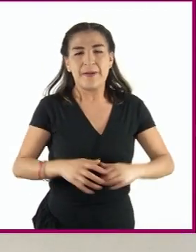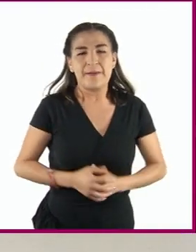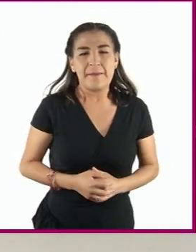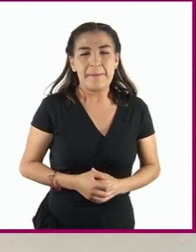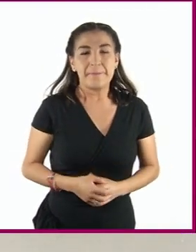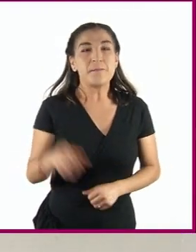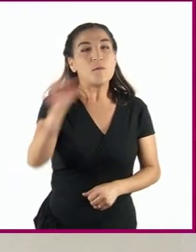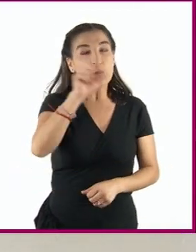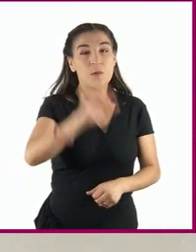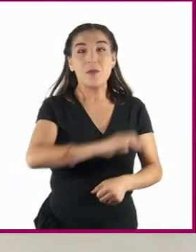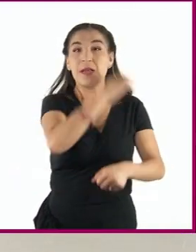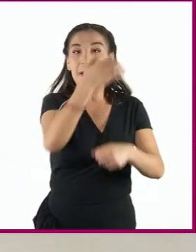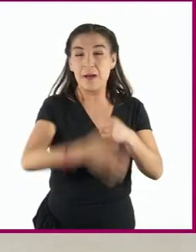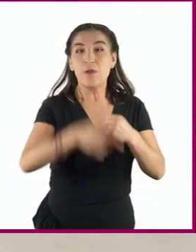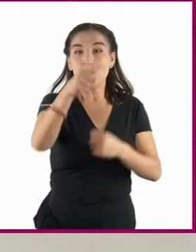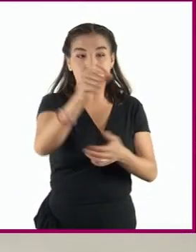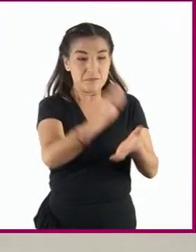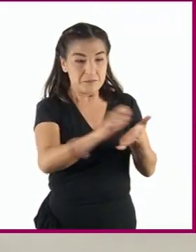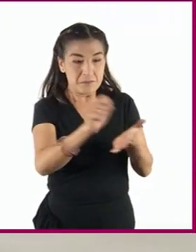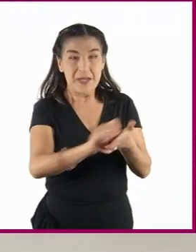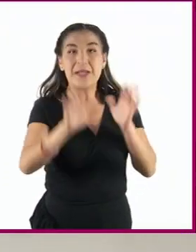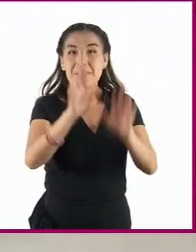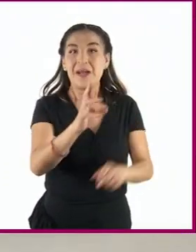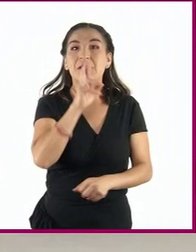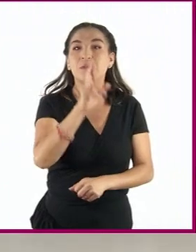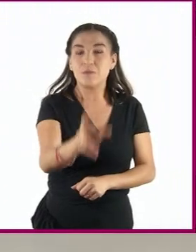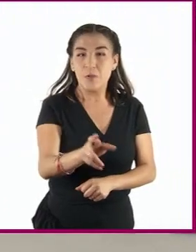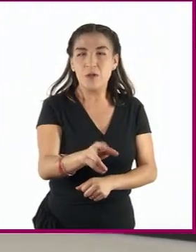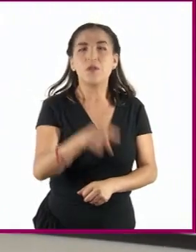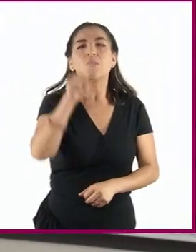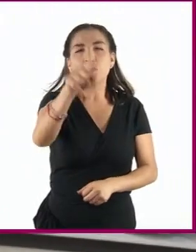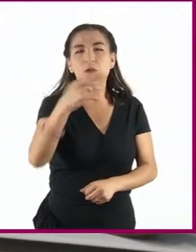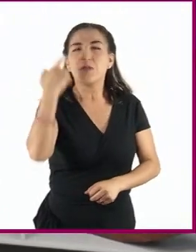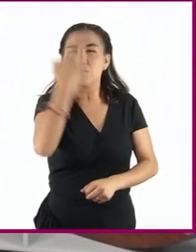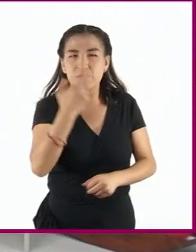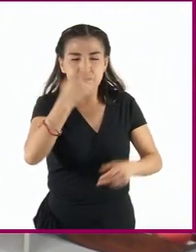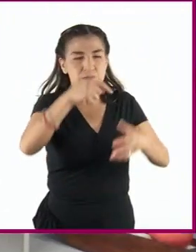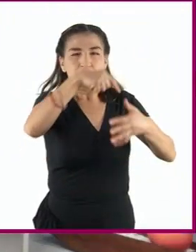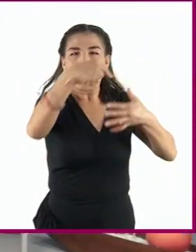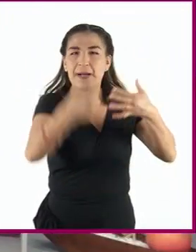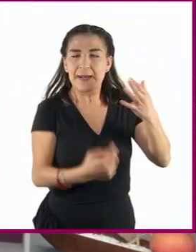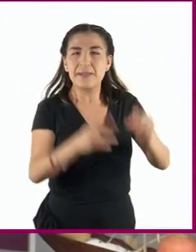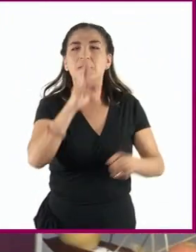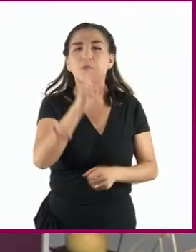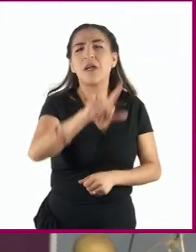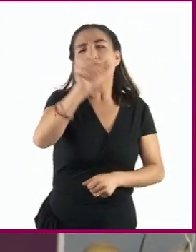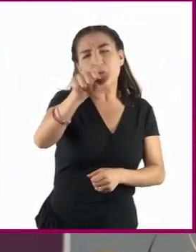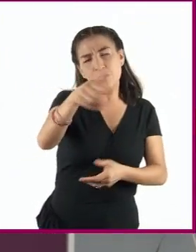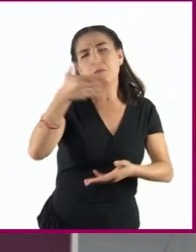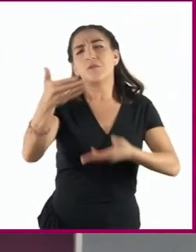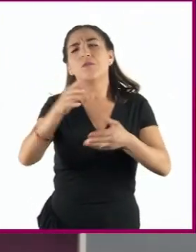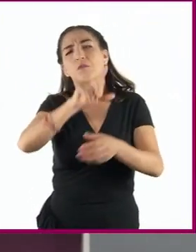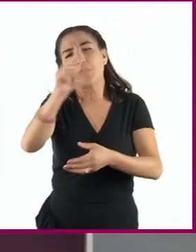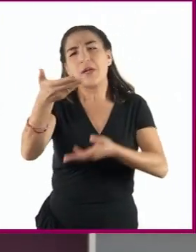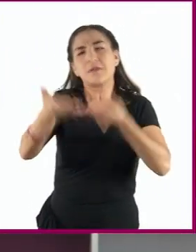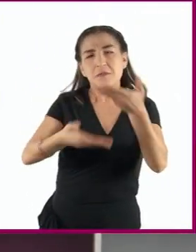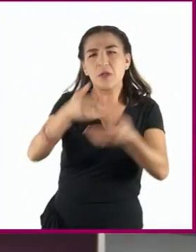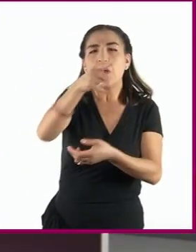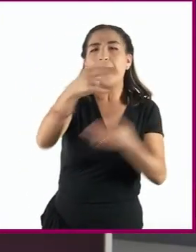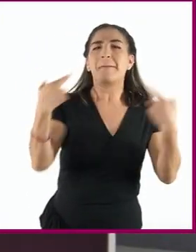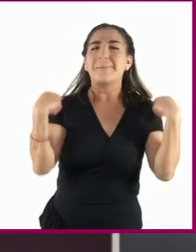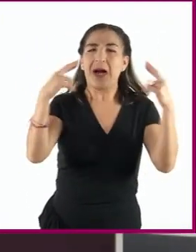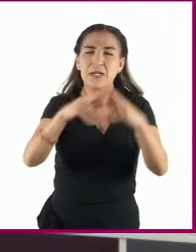Cuando terminen de responder estas preguntas, analicen cada una de sus respuestas y compártanlas en otro momento con